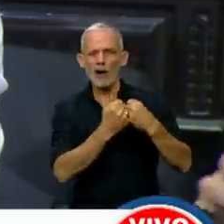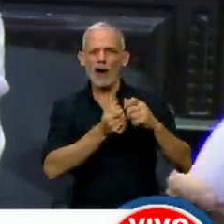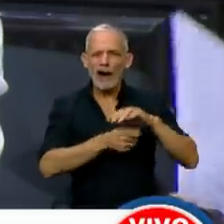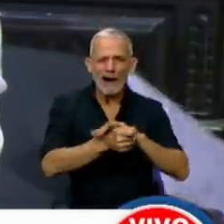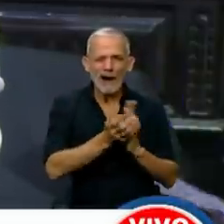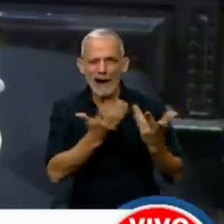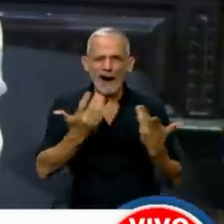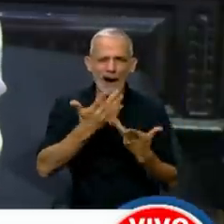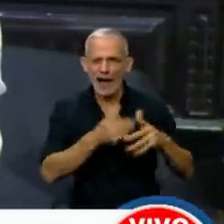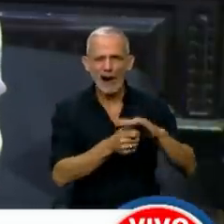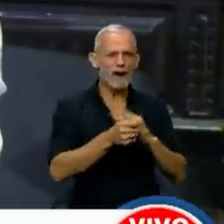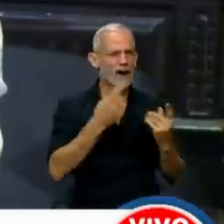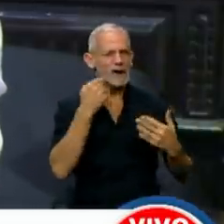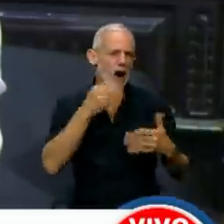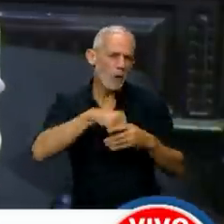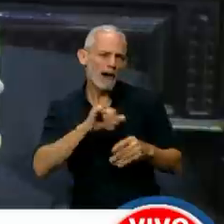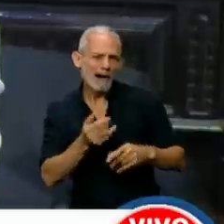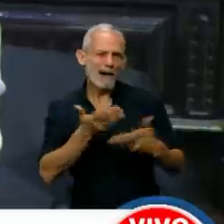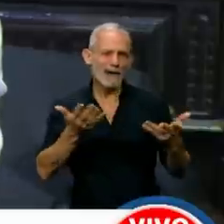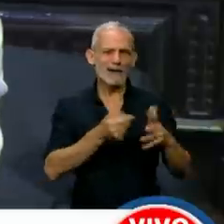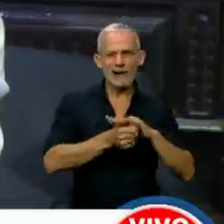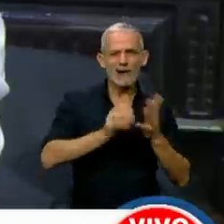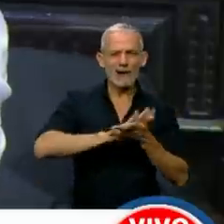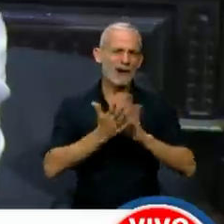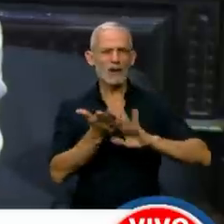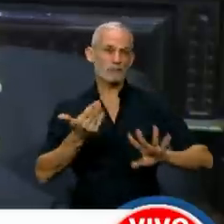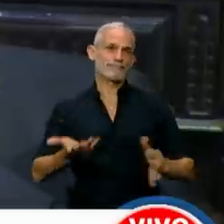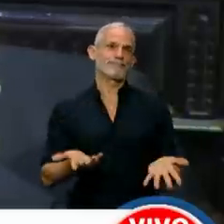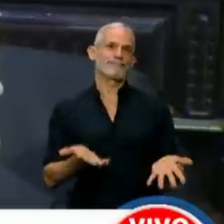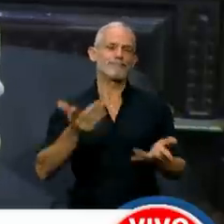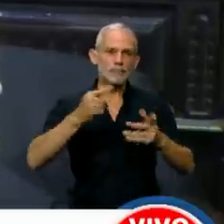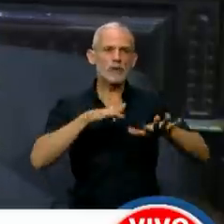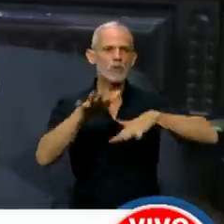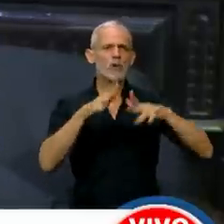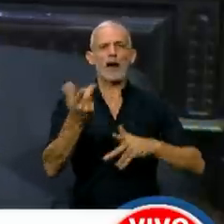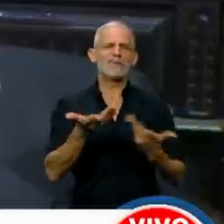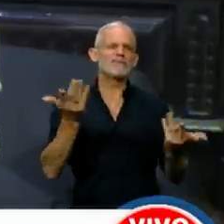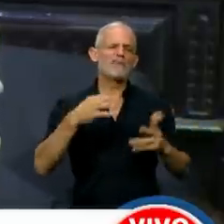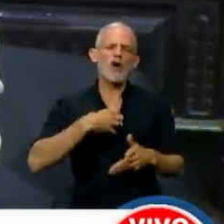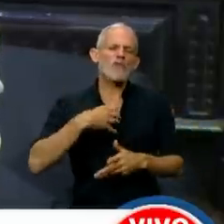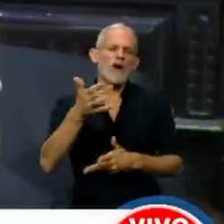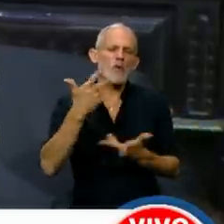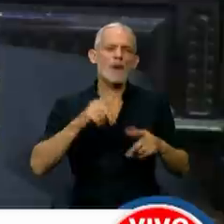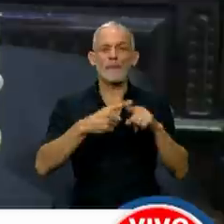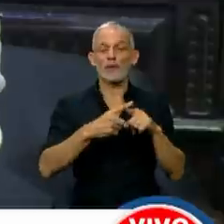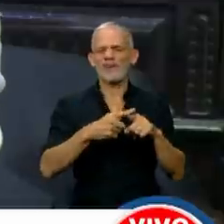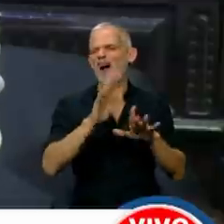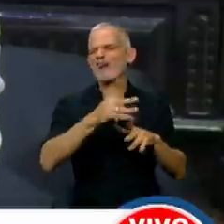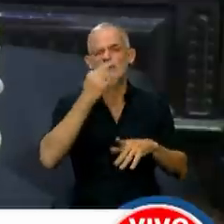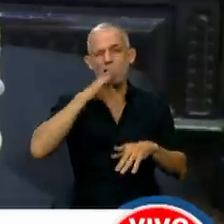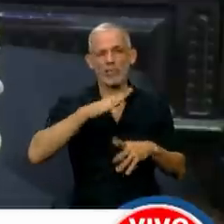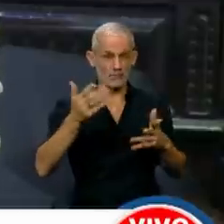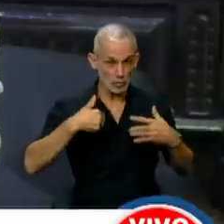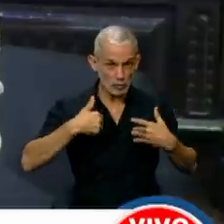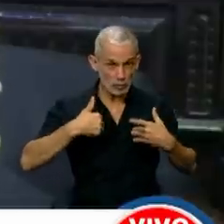por abajo de la mesa como si fuese un paso más en el descrédito de la política porque por lo menos yo